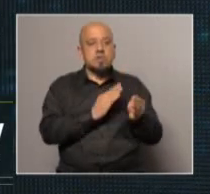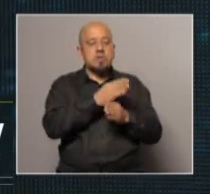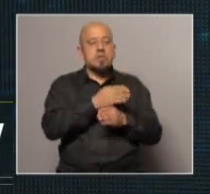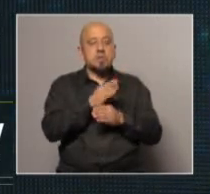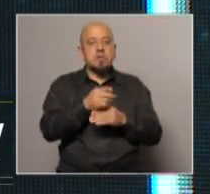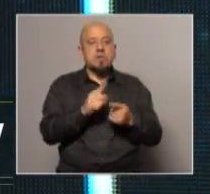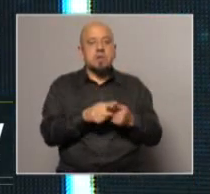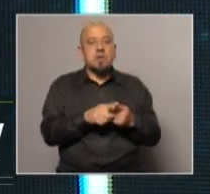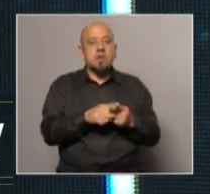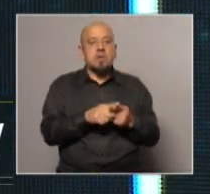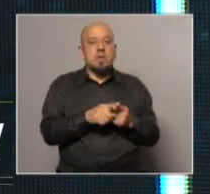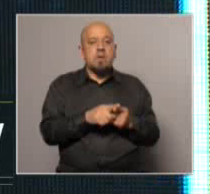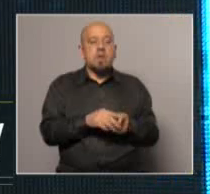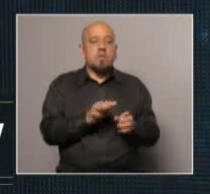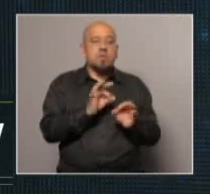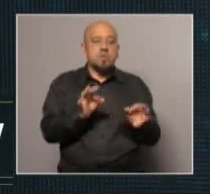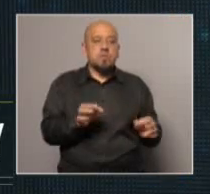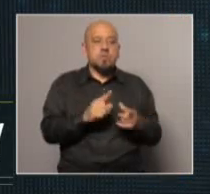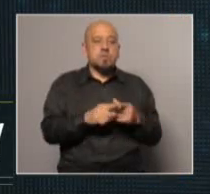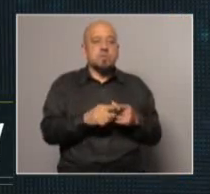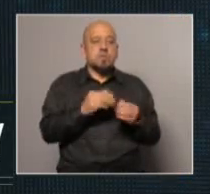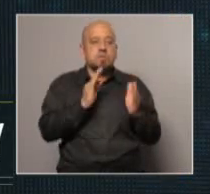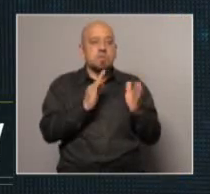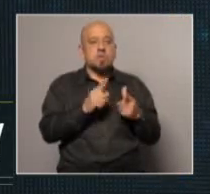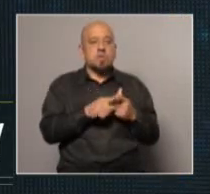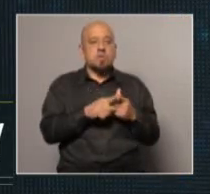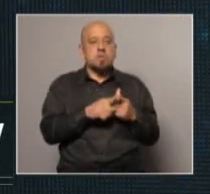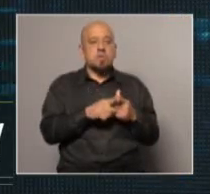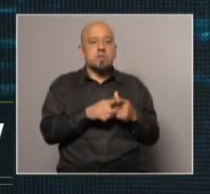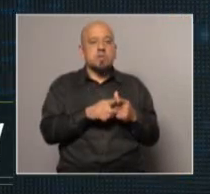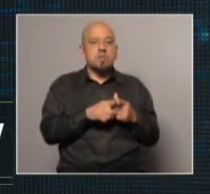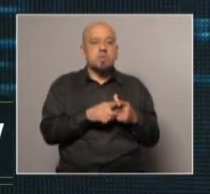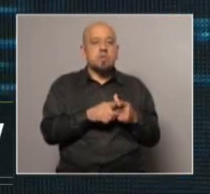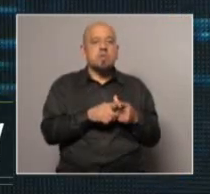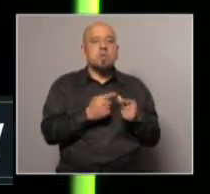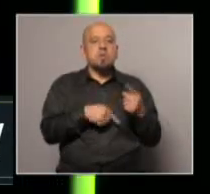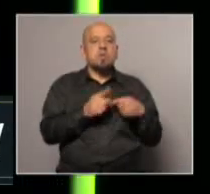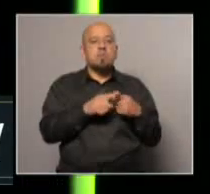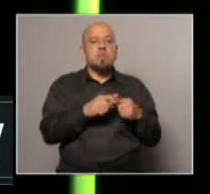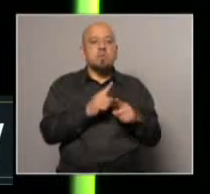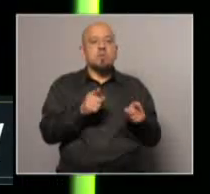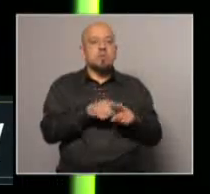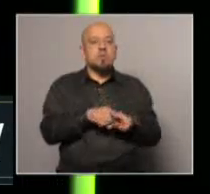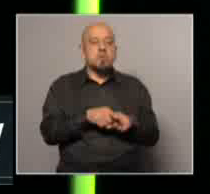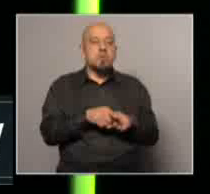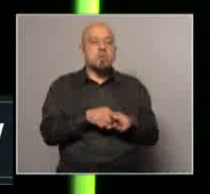productos medicinales o no, terapéuticos o no, de calidad farmacéutica por lo general, pero no es lo que accede la